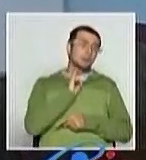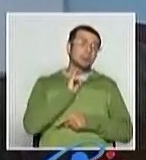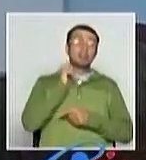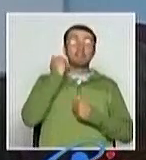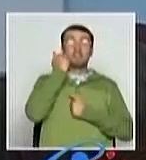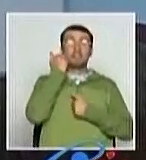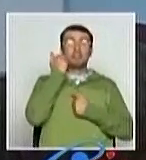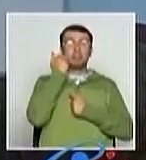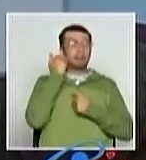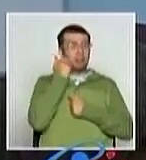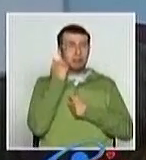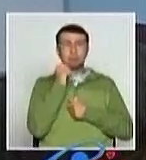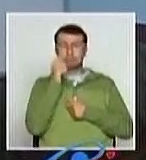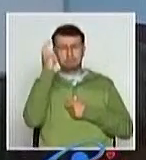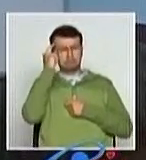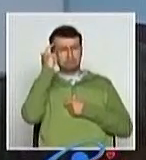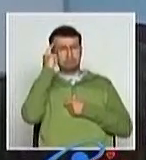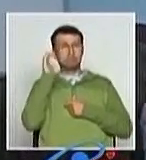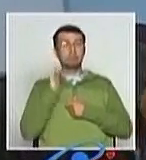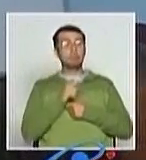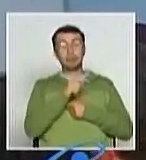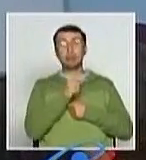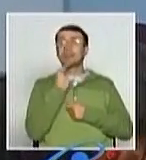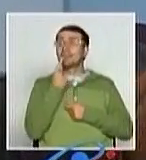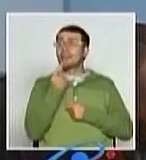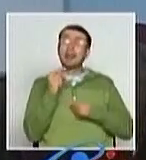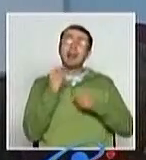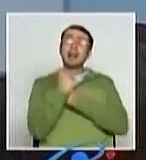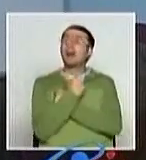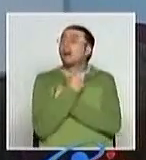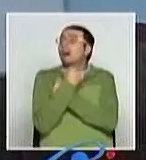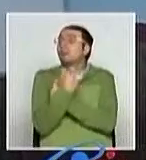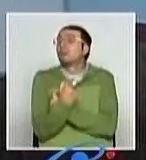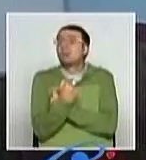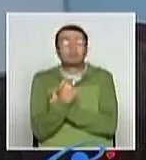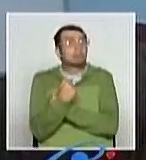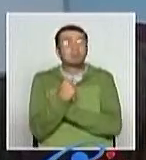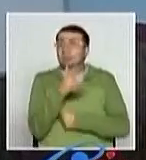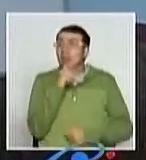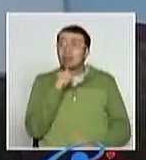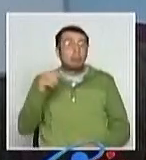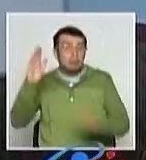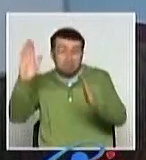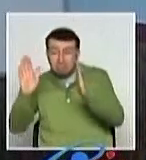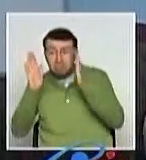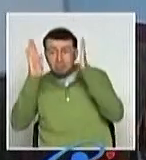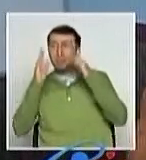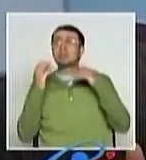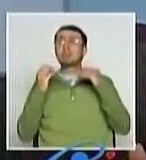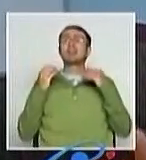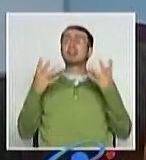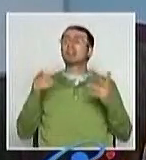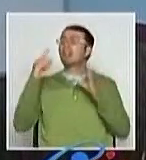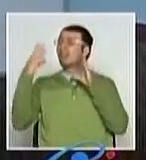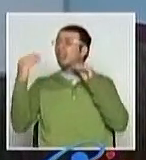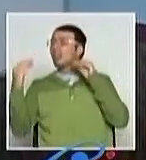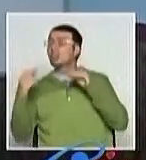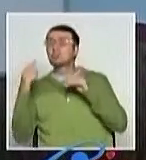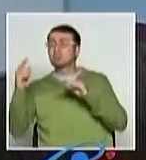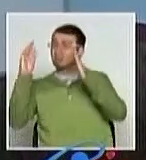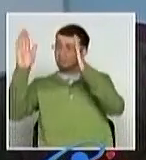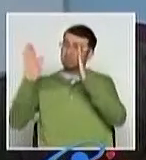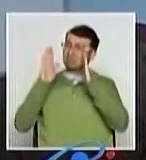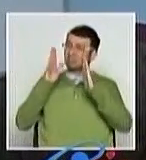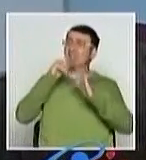psicosomática cuando hablaba del amor nadie la escuchaba Entonces para qué voy a hablar con los otros seres humanos si nadie me escucha en lo que yo